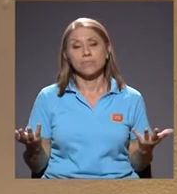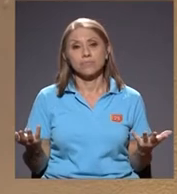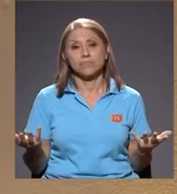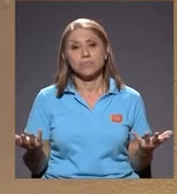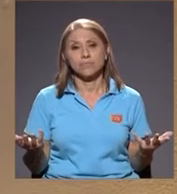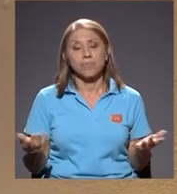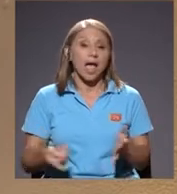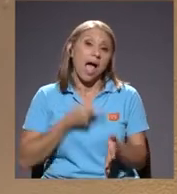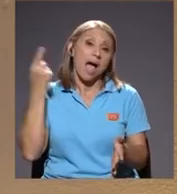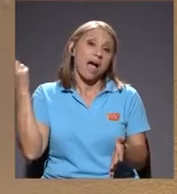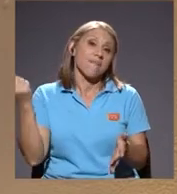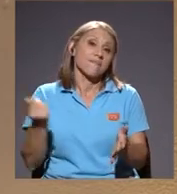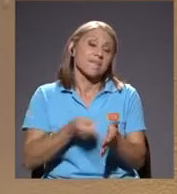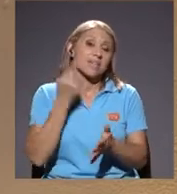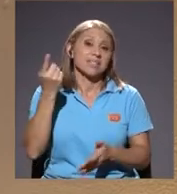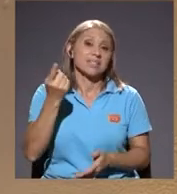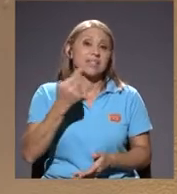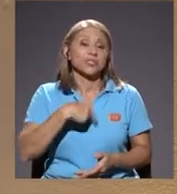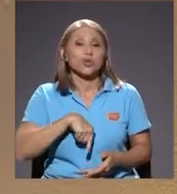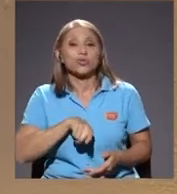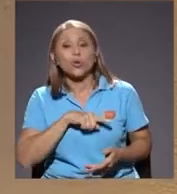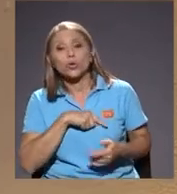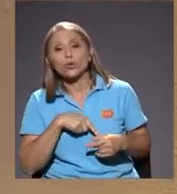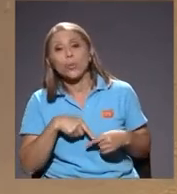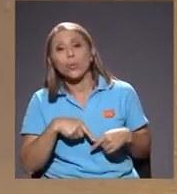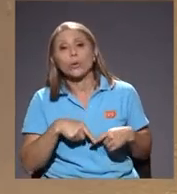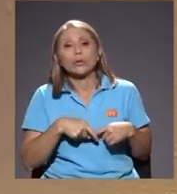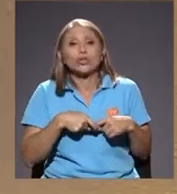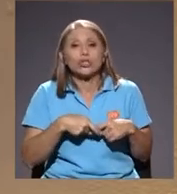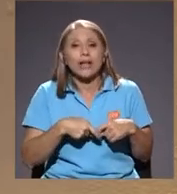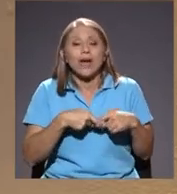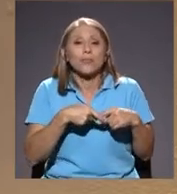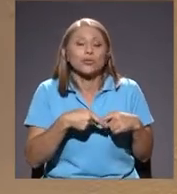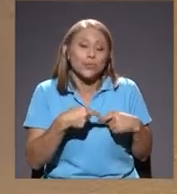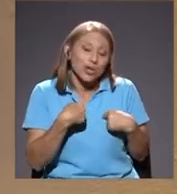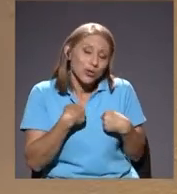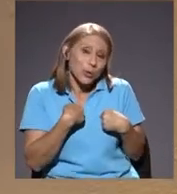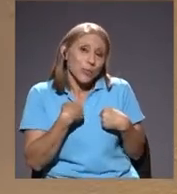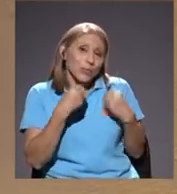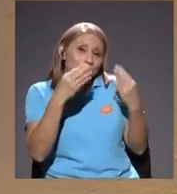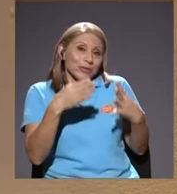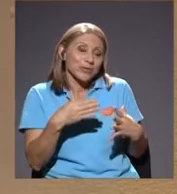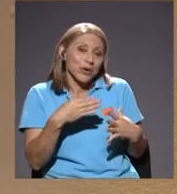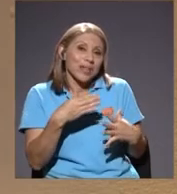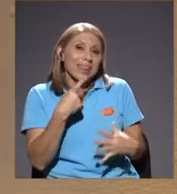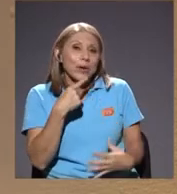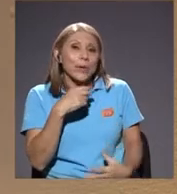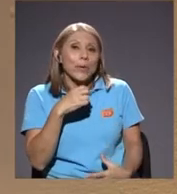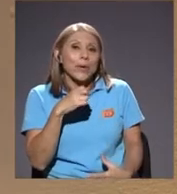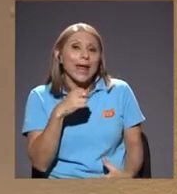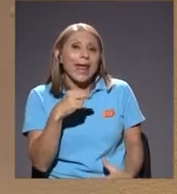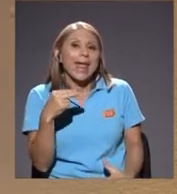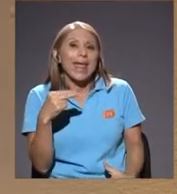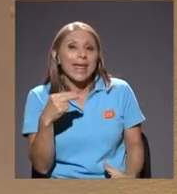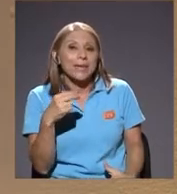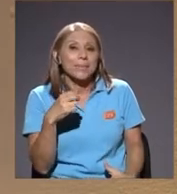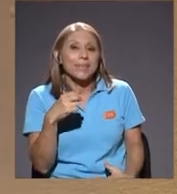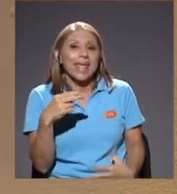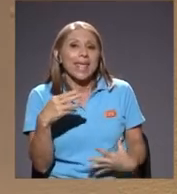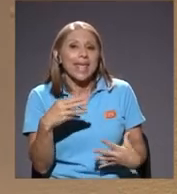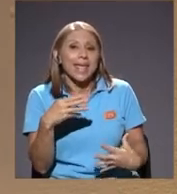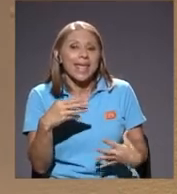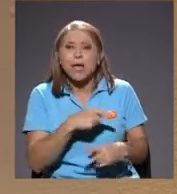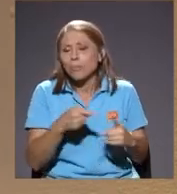a veces nos trabajamos con el que tiene profesor vargas pero gana no faltan los invitamos